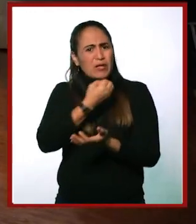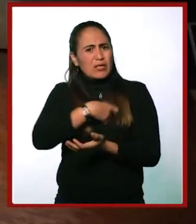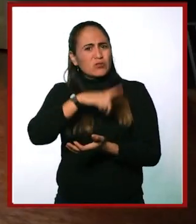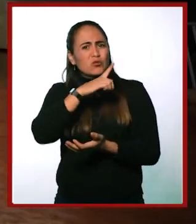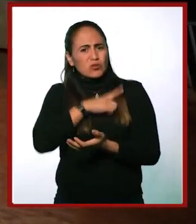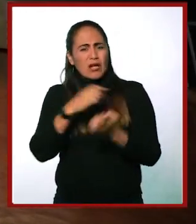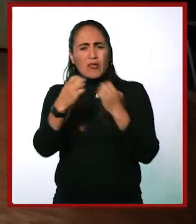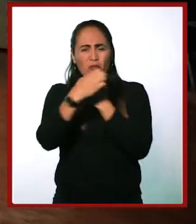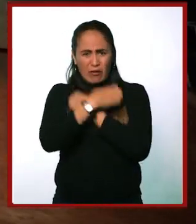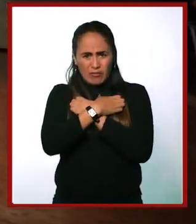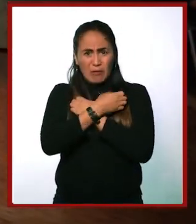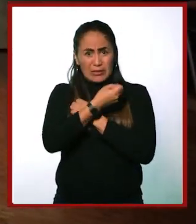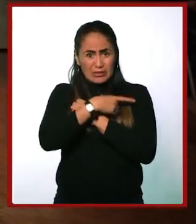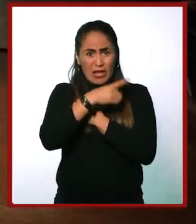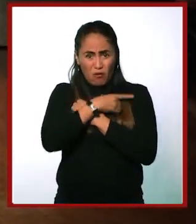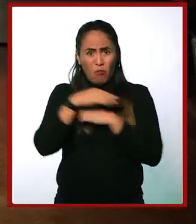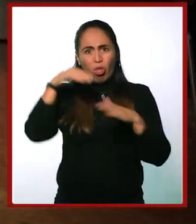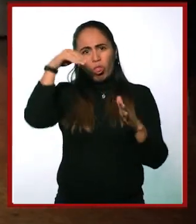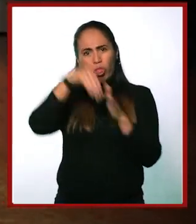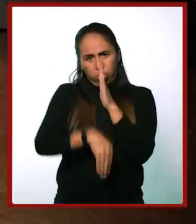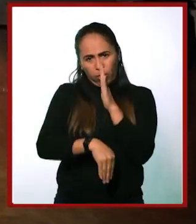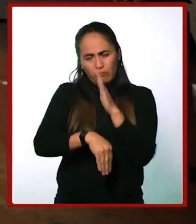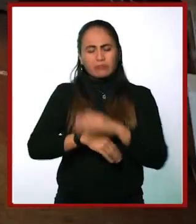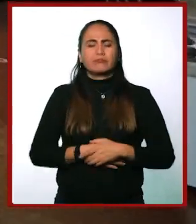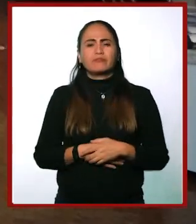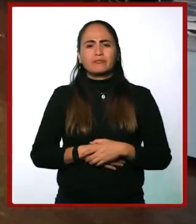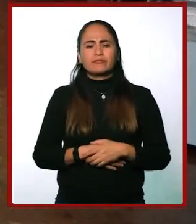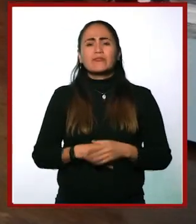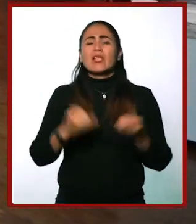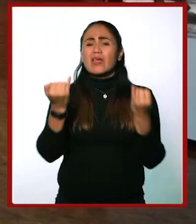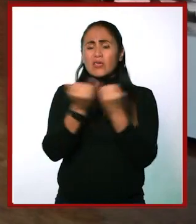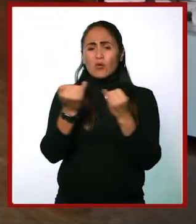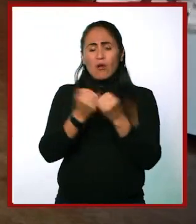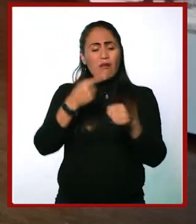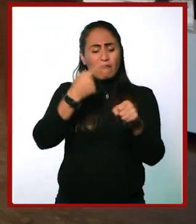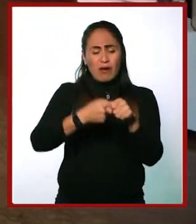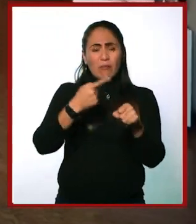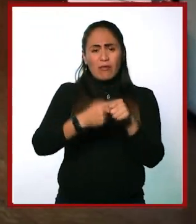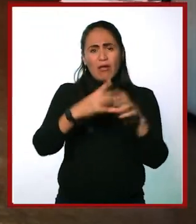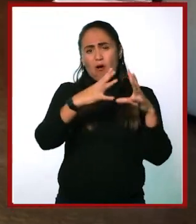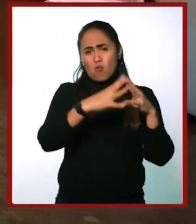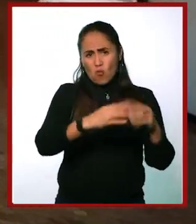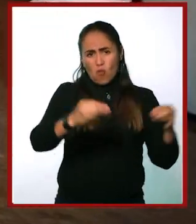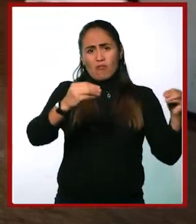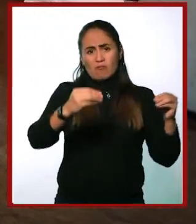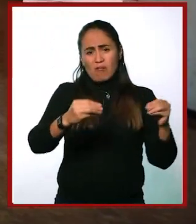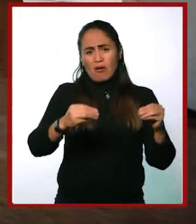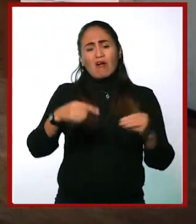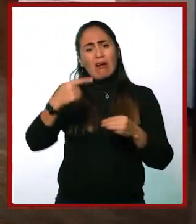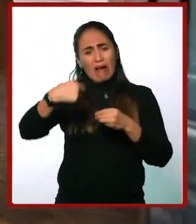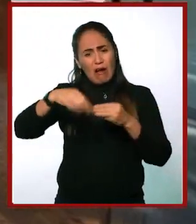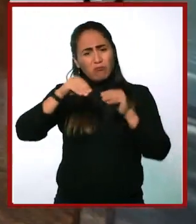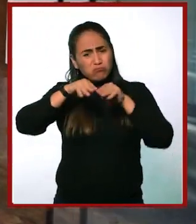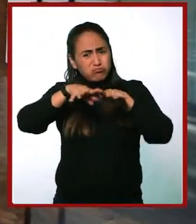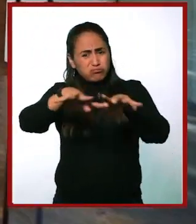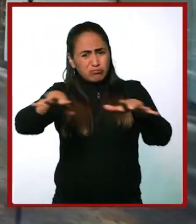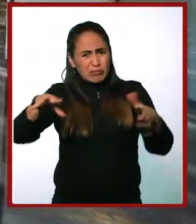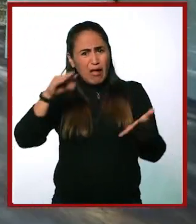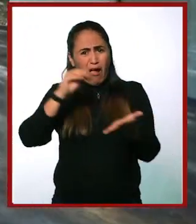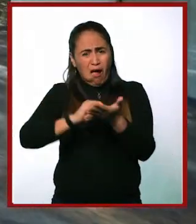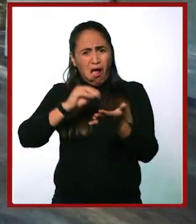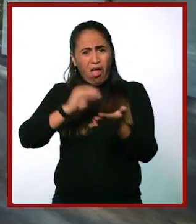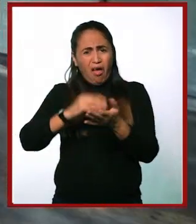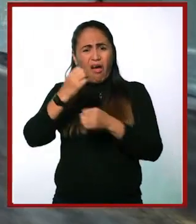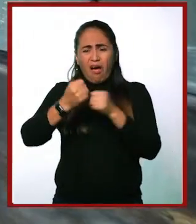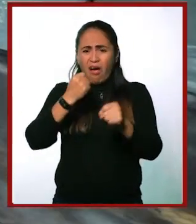económicas, sociales y educativas. Incluso cuando la enfermedad pase, sus repercusiones seguirán afectando a la